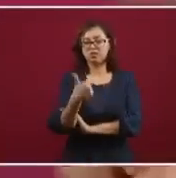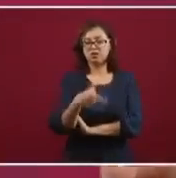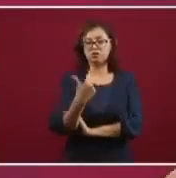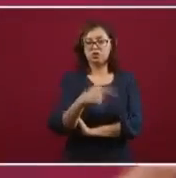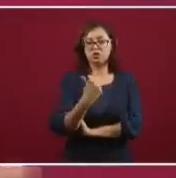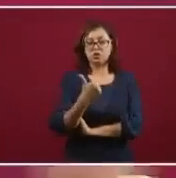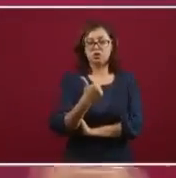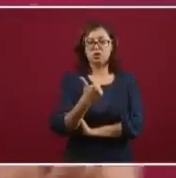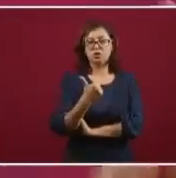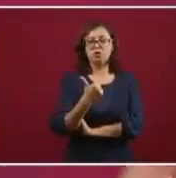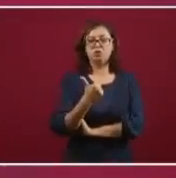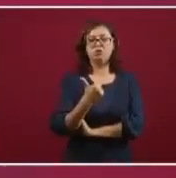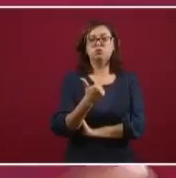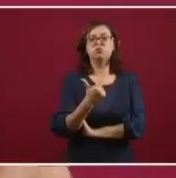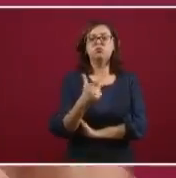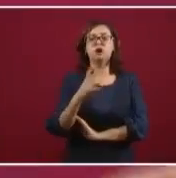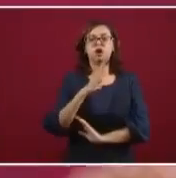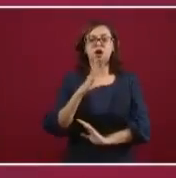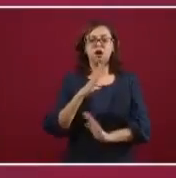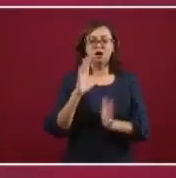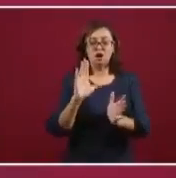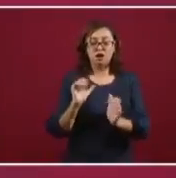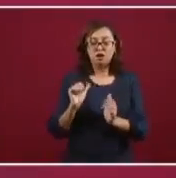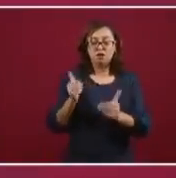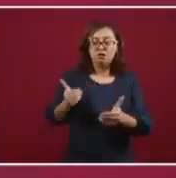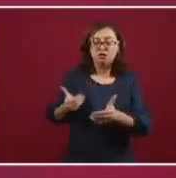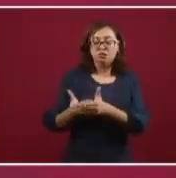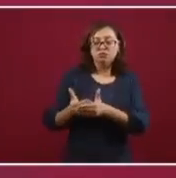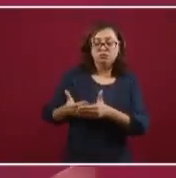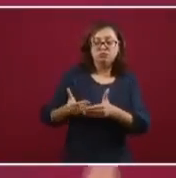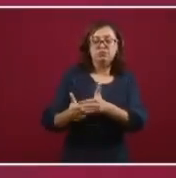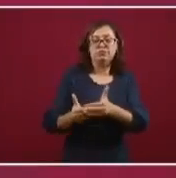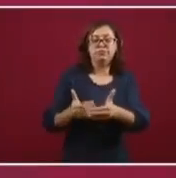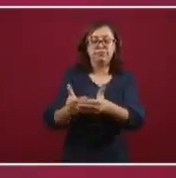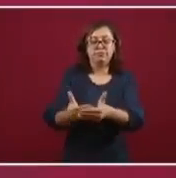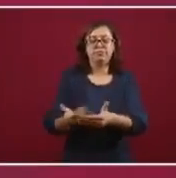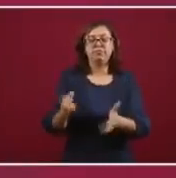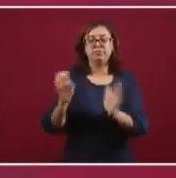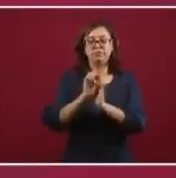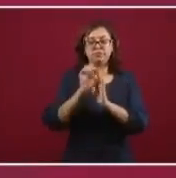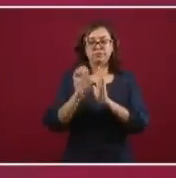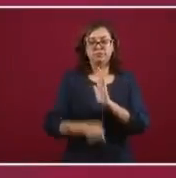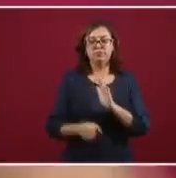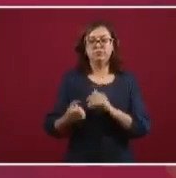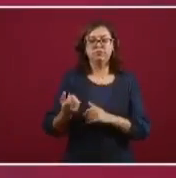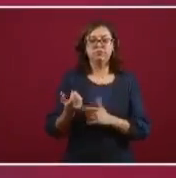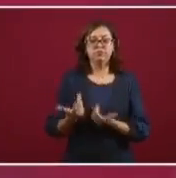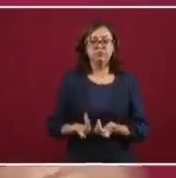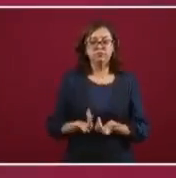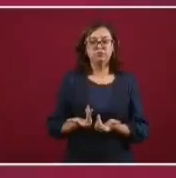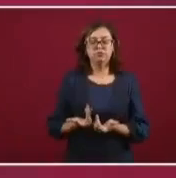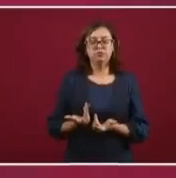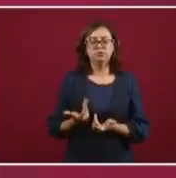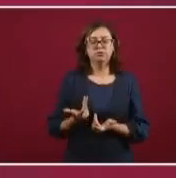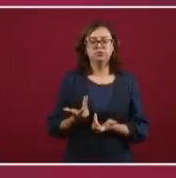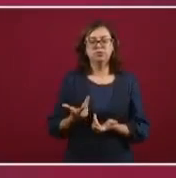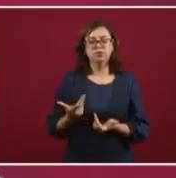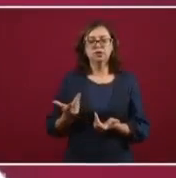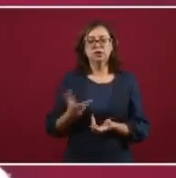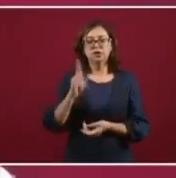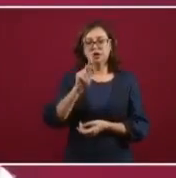un pequeño efecto recaudatorio a corto plazo, porque como es, por ejemplo, en las últimas dos les condonó